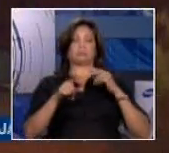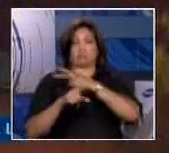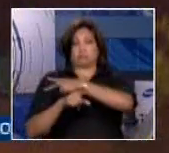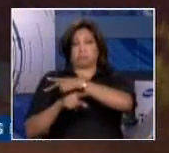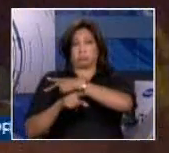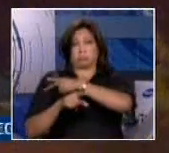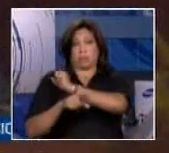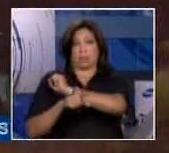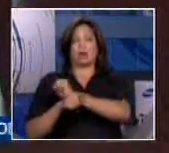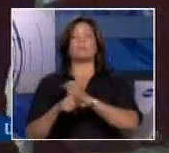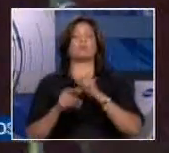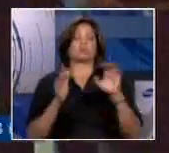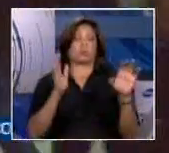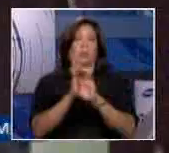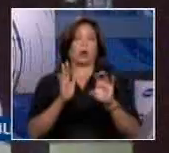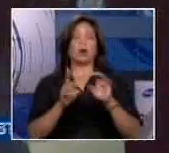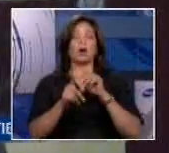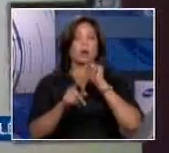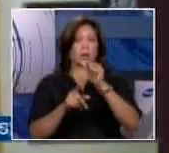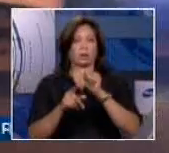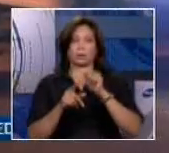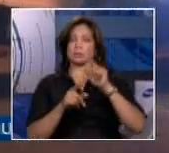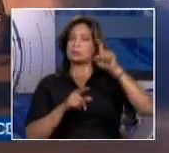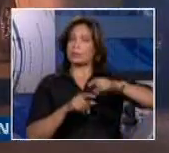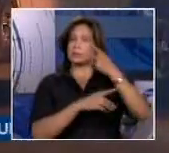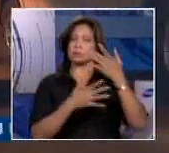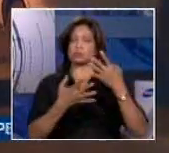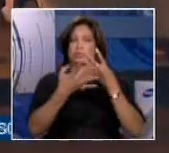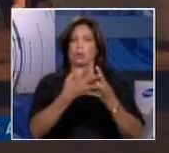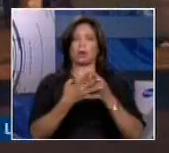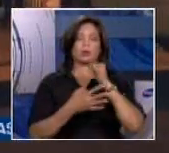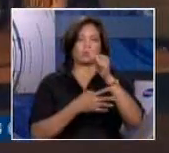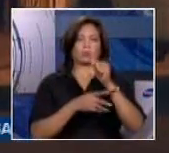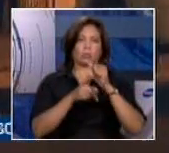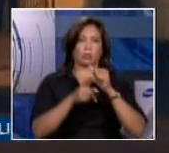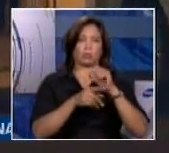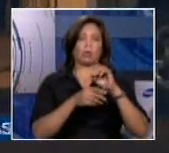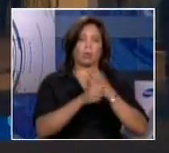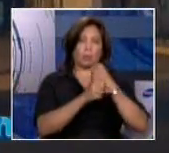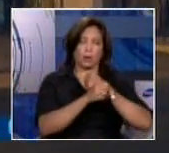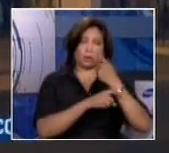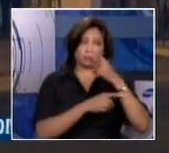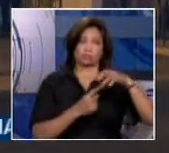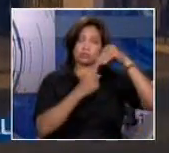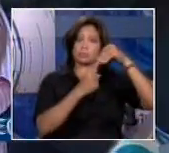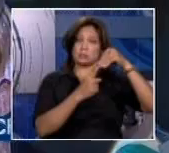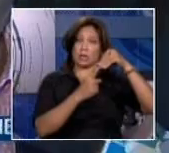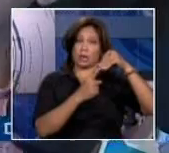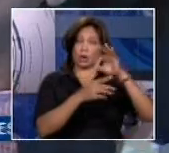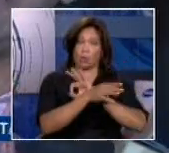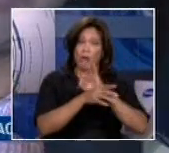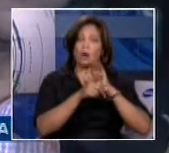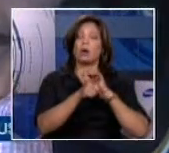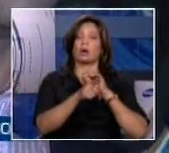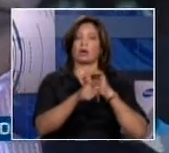es inconstitucional, por lo que tampoco le correspondía una cárcel que no fuera la de operaciones especiales. El coronel